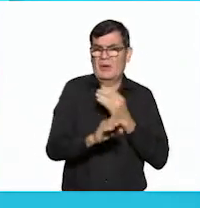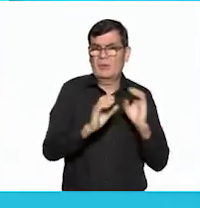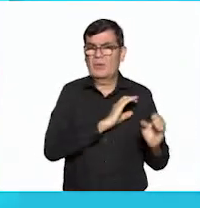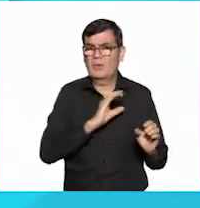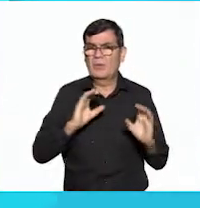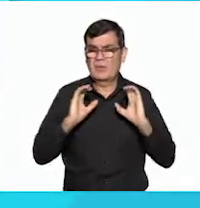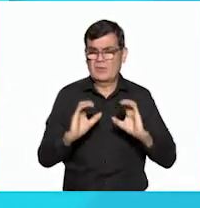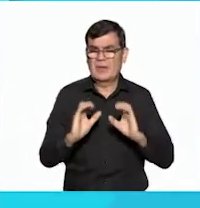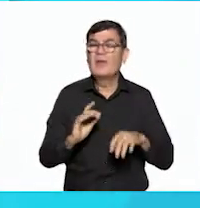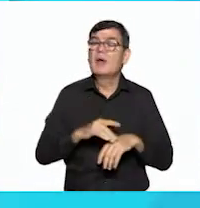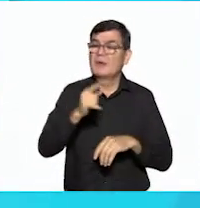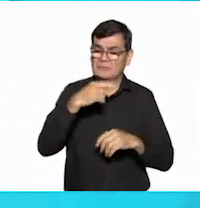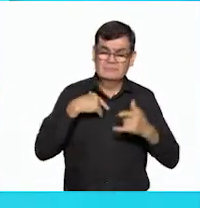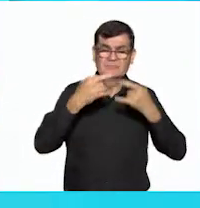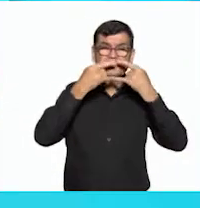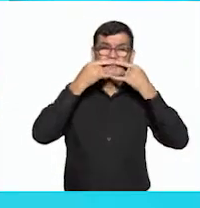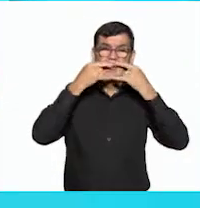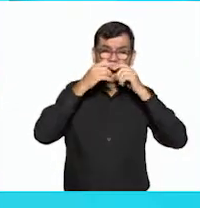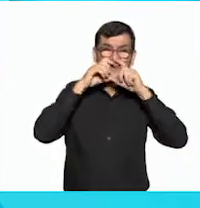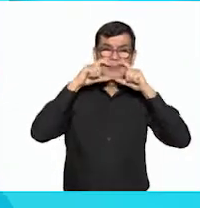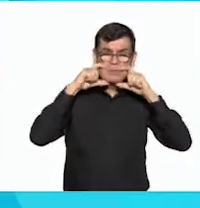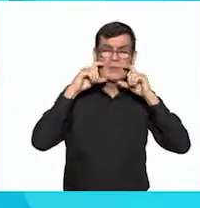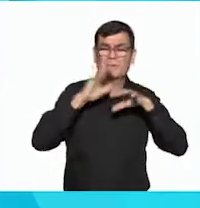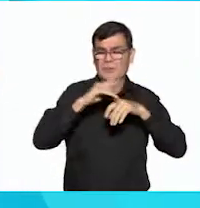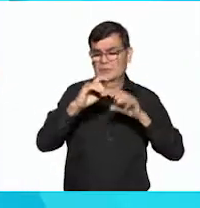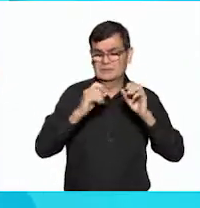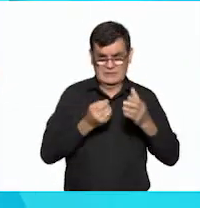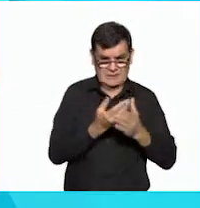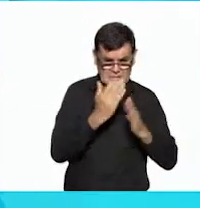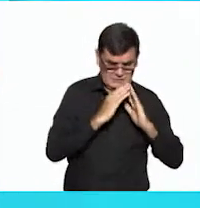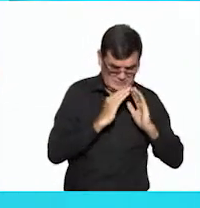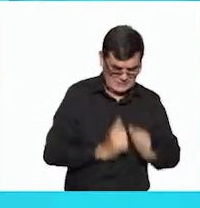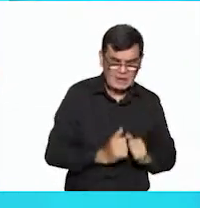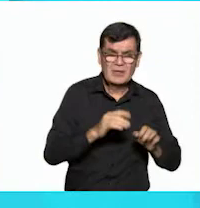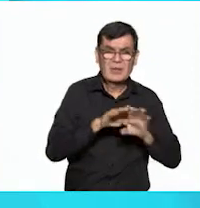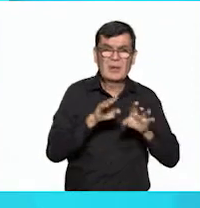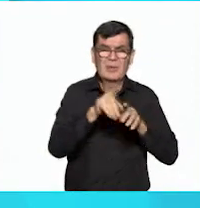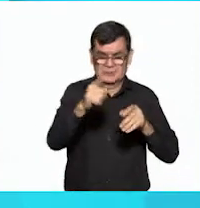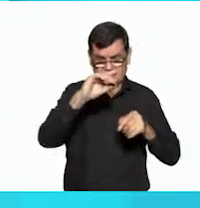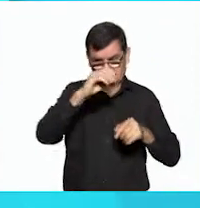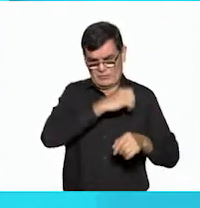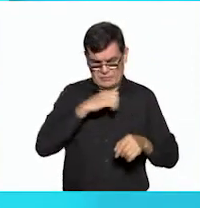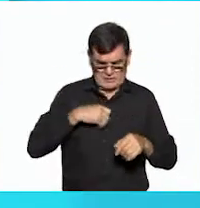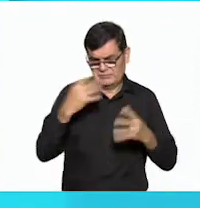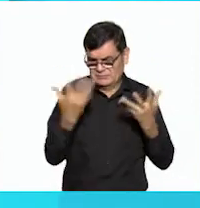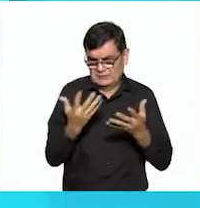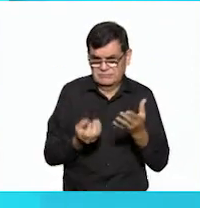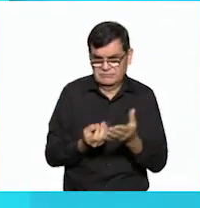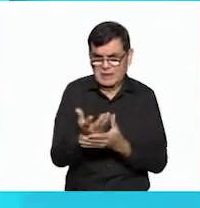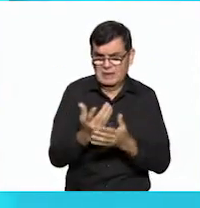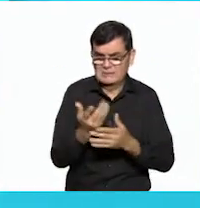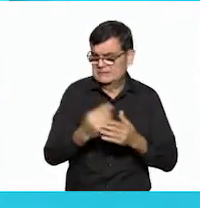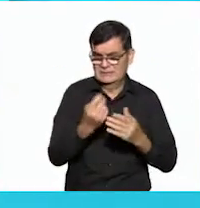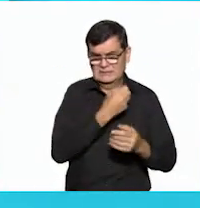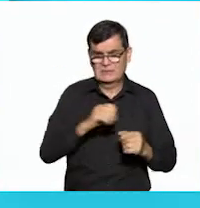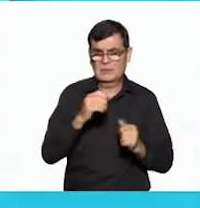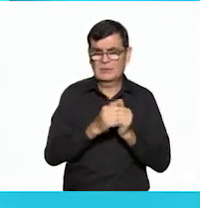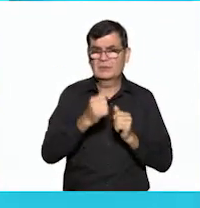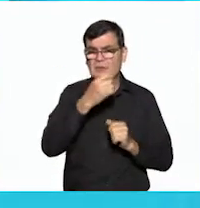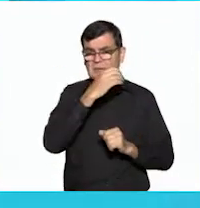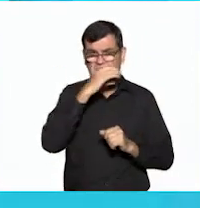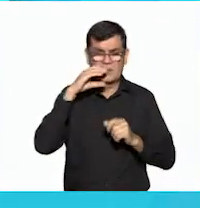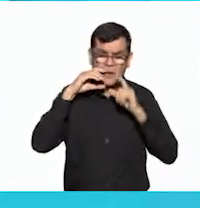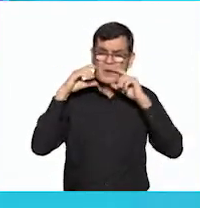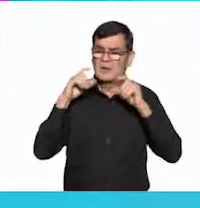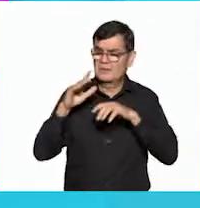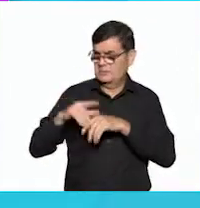Utiliza cubrebocas. No salgas de casa. Si tienes que hacerlo, recuerda que es obligatorio utilizarlo. Mantén una distancia mínima de